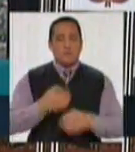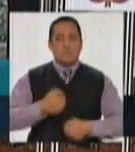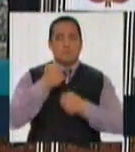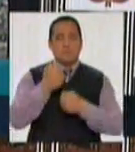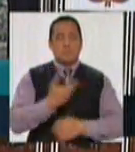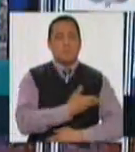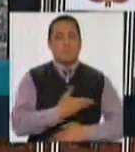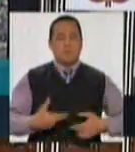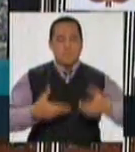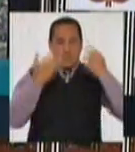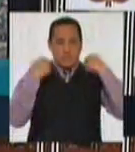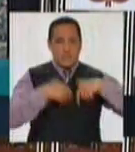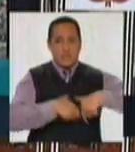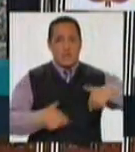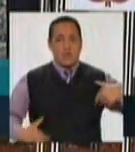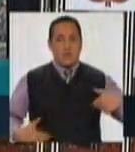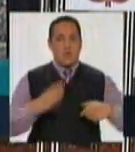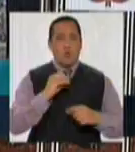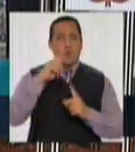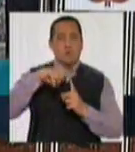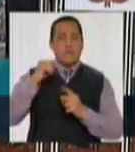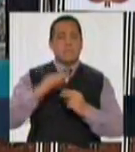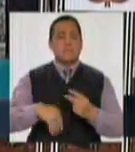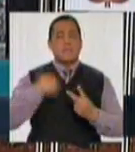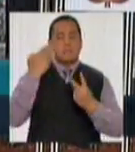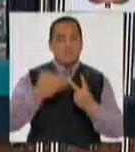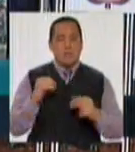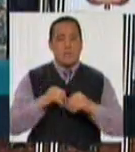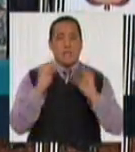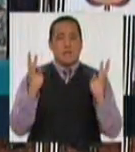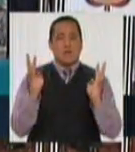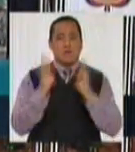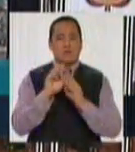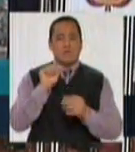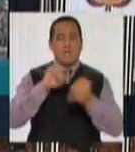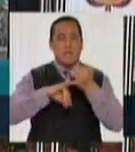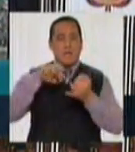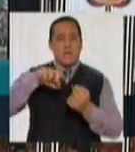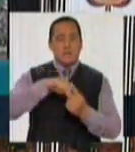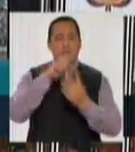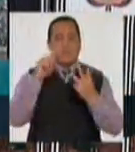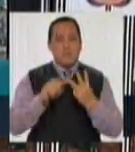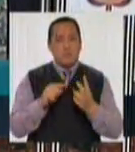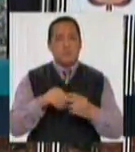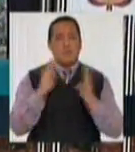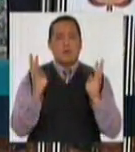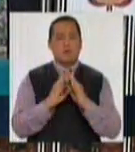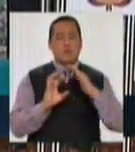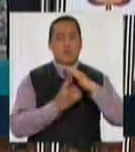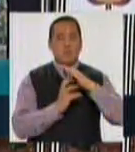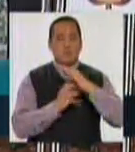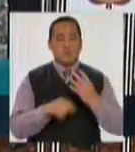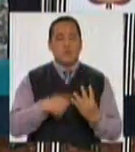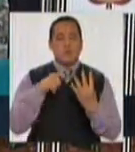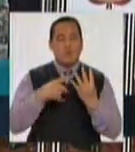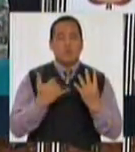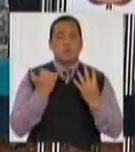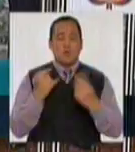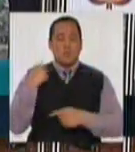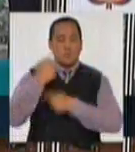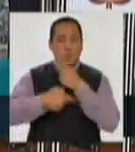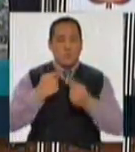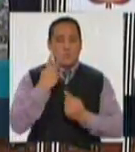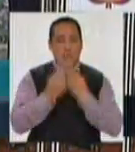del presidente Ollanta, después vine a la reunión de ASPA, después vine también a una reunión de UNASUR y hoy vuelvo para